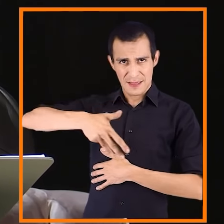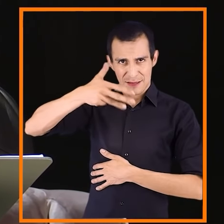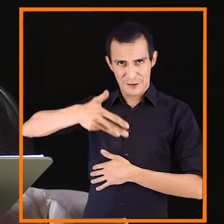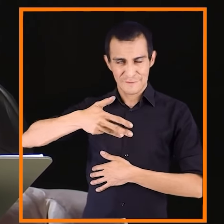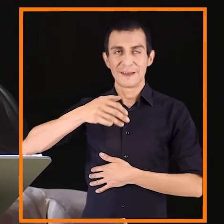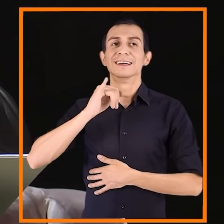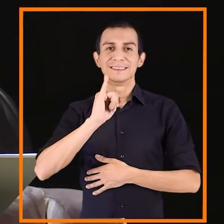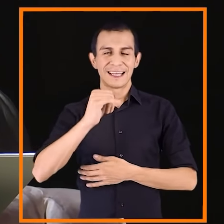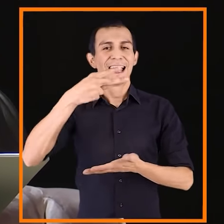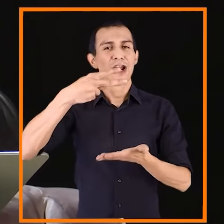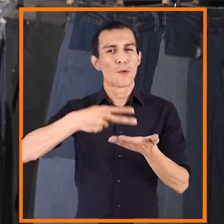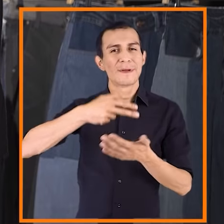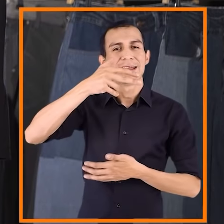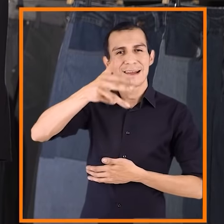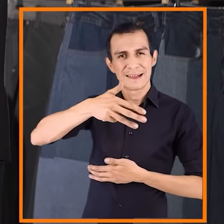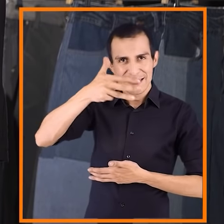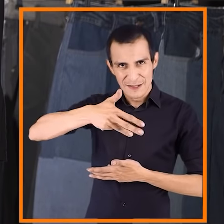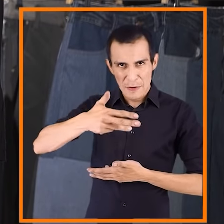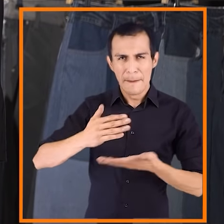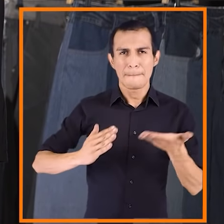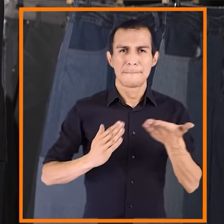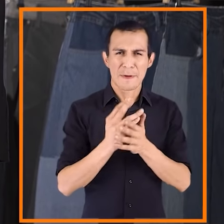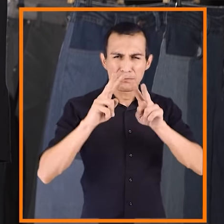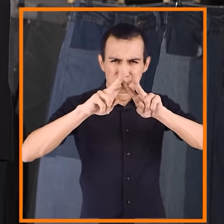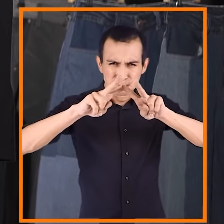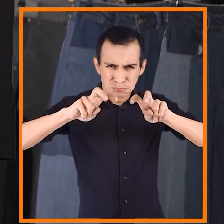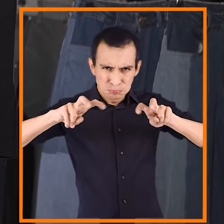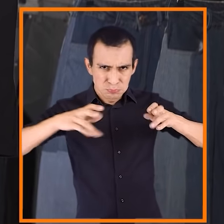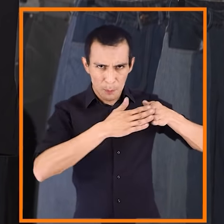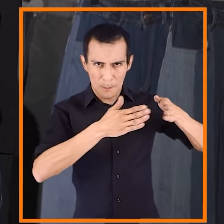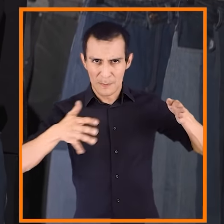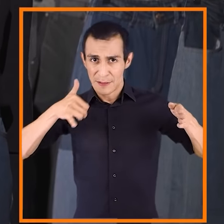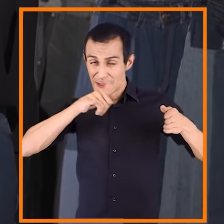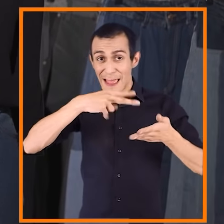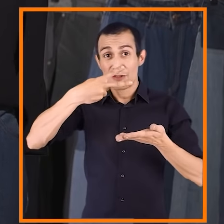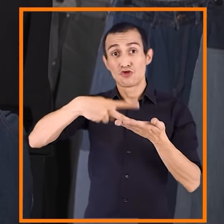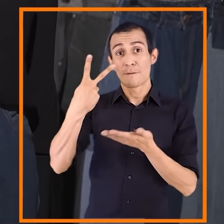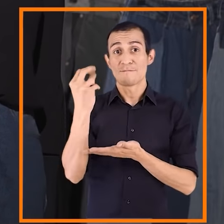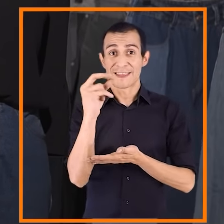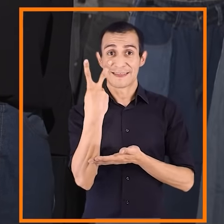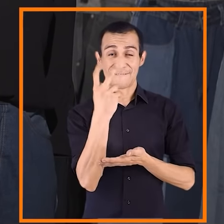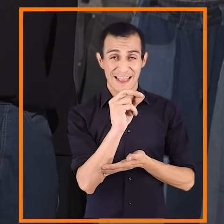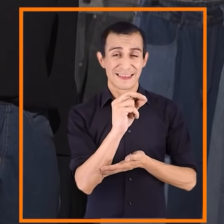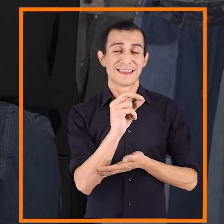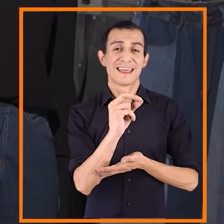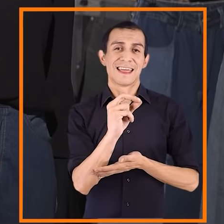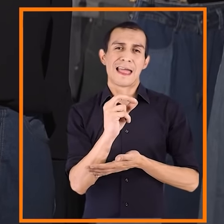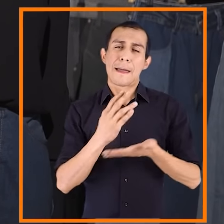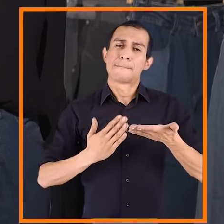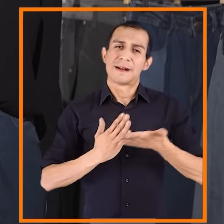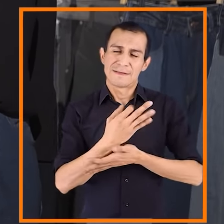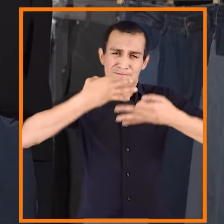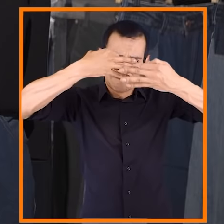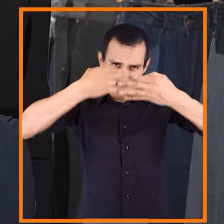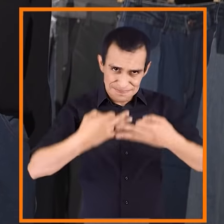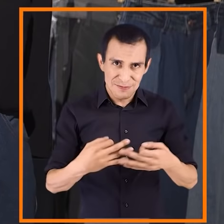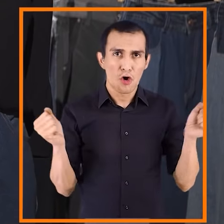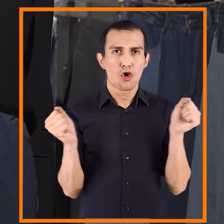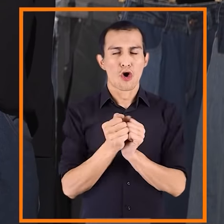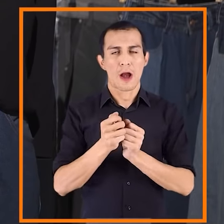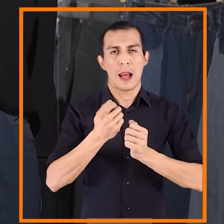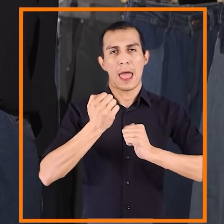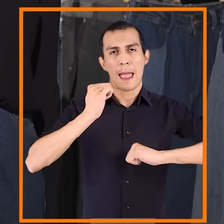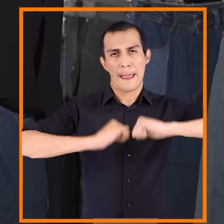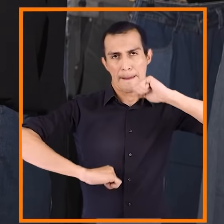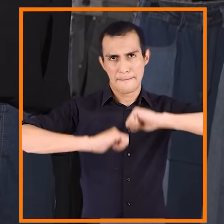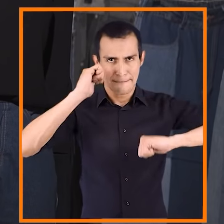Sí. El 2019 fue un periodo de investigación y en el 2020 partimos formalmente con